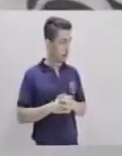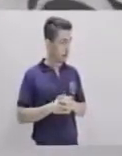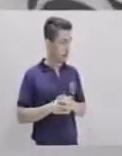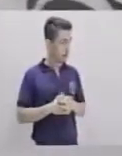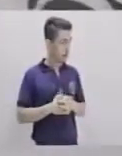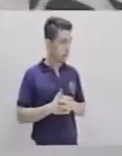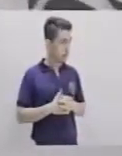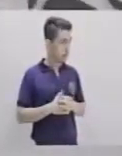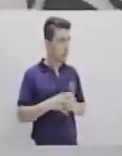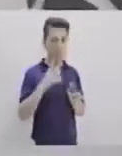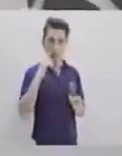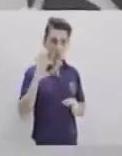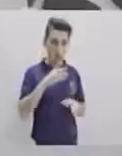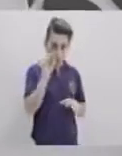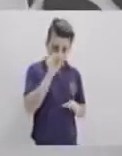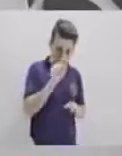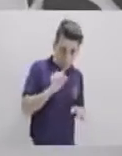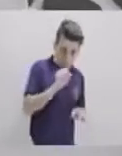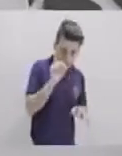todos los detalles del dibujo, ¿verdad?